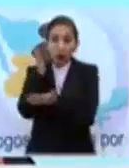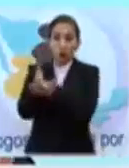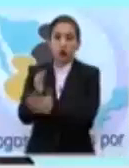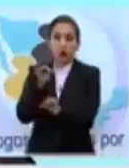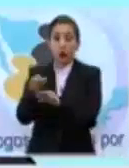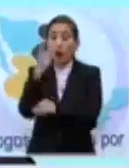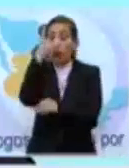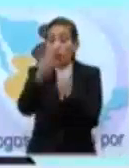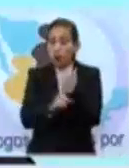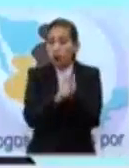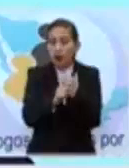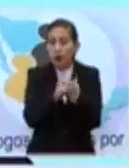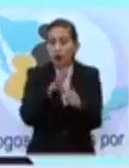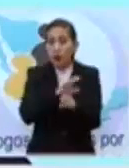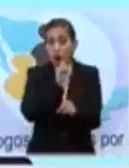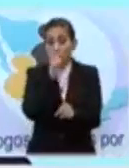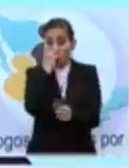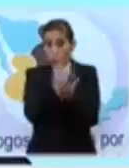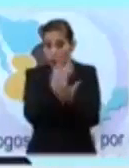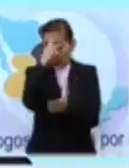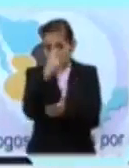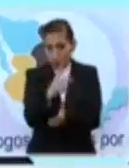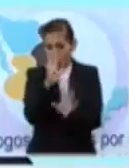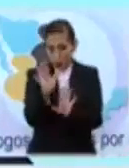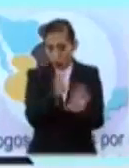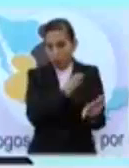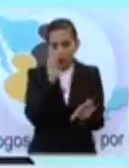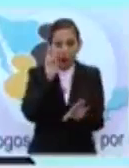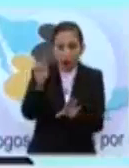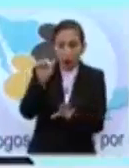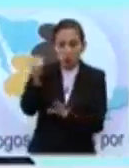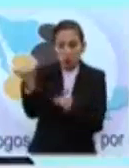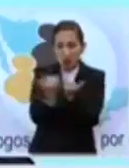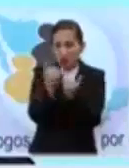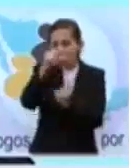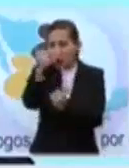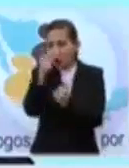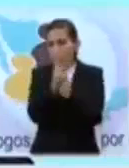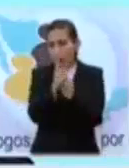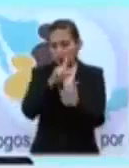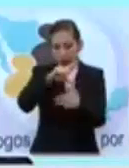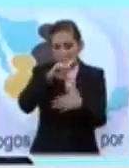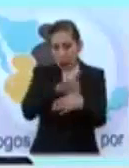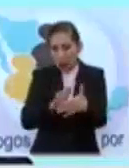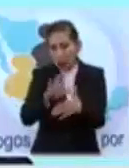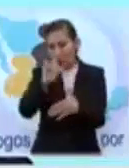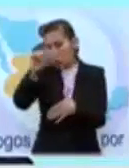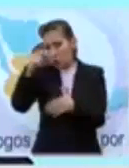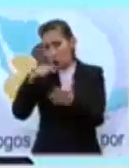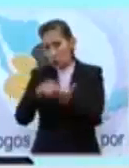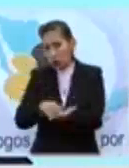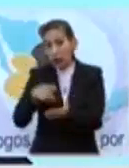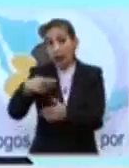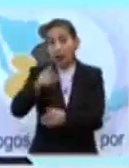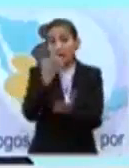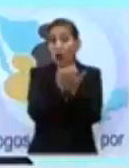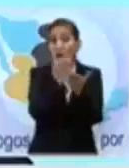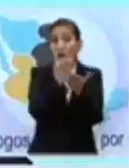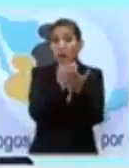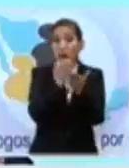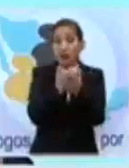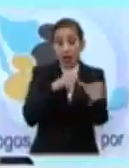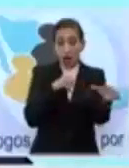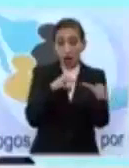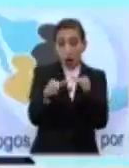que se ha visto, y esto no es exclusivo de México, esto se ve en muchos otros países de Latinoamérica y de otras regiones, es que la economía de mercado